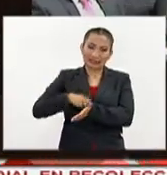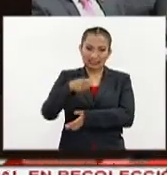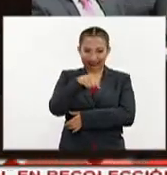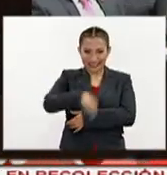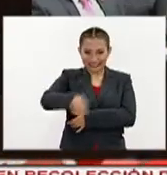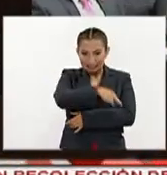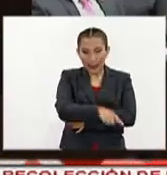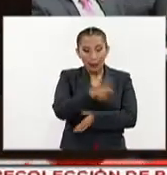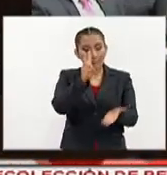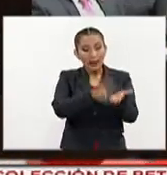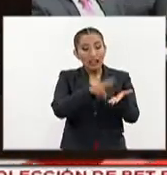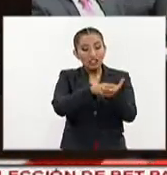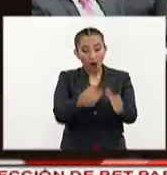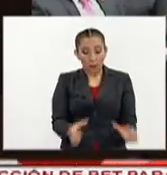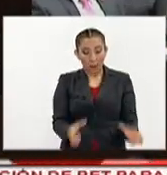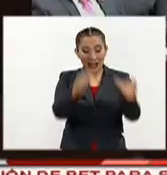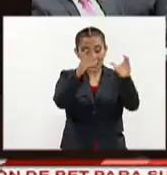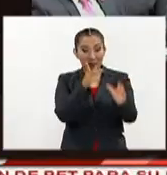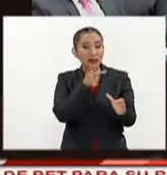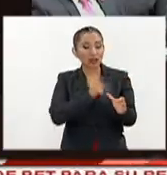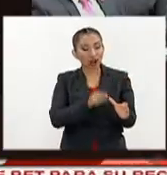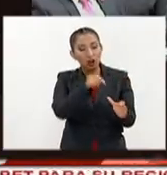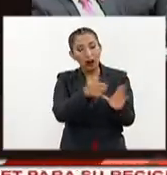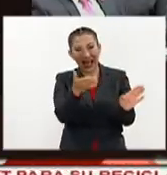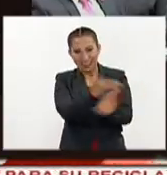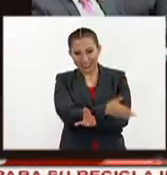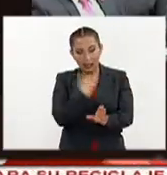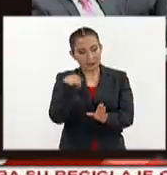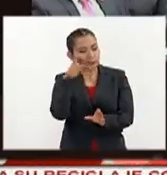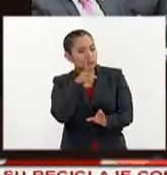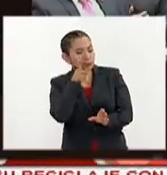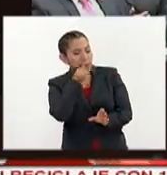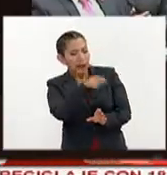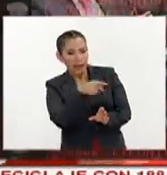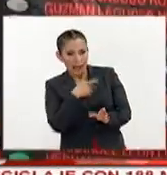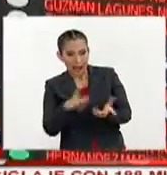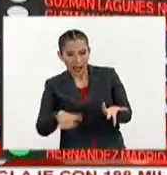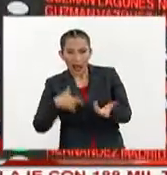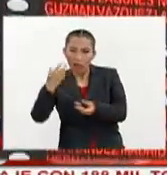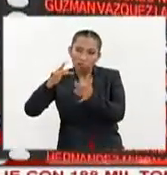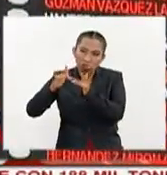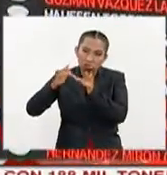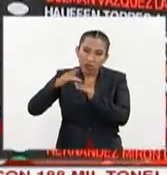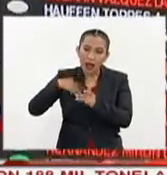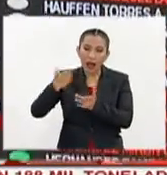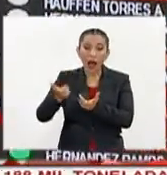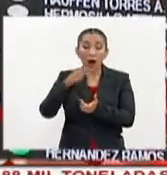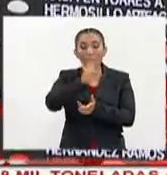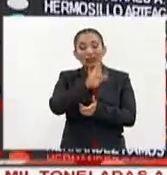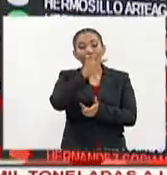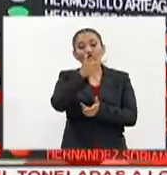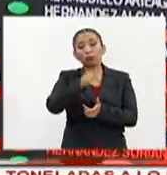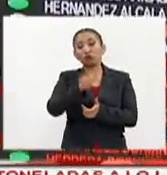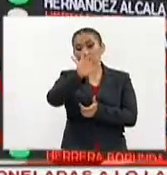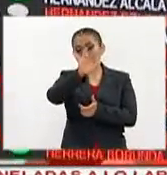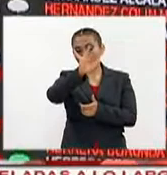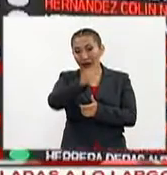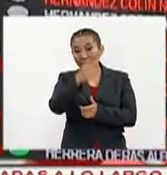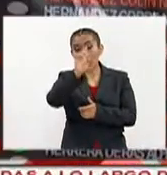el precio del barril de petróleo que contemplaban los criterios generales de política económica a